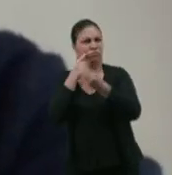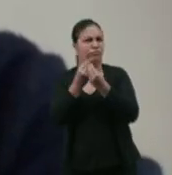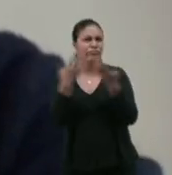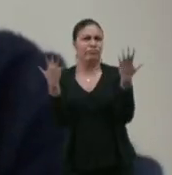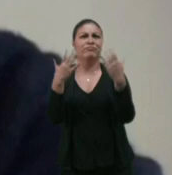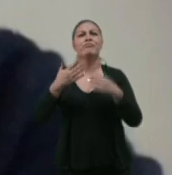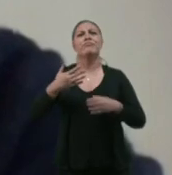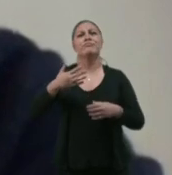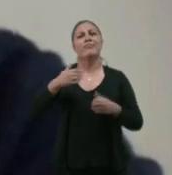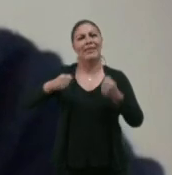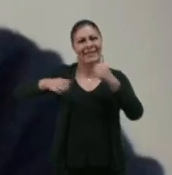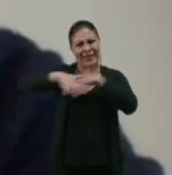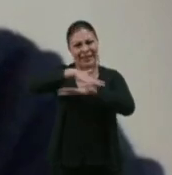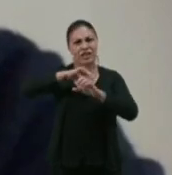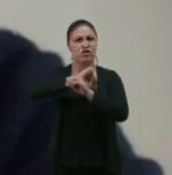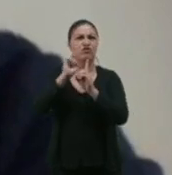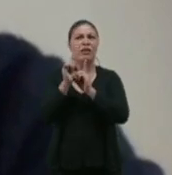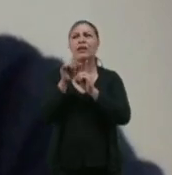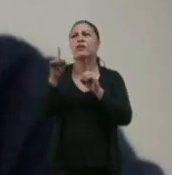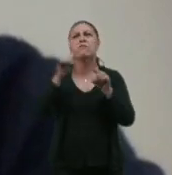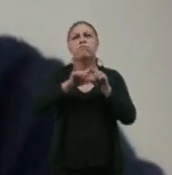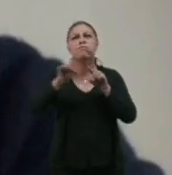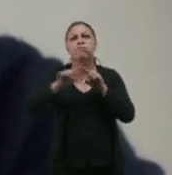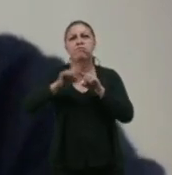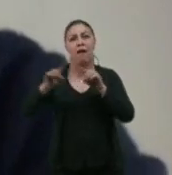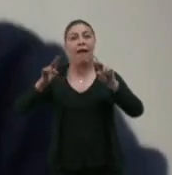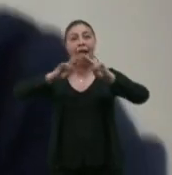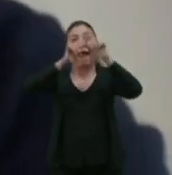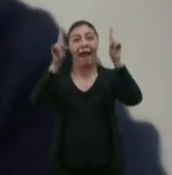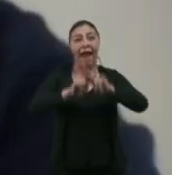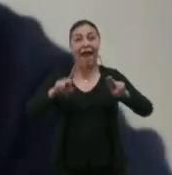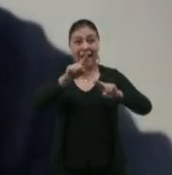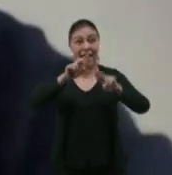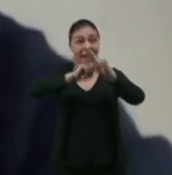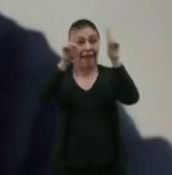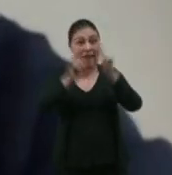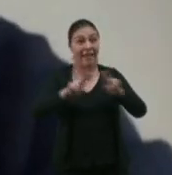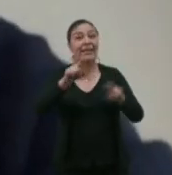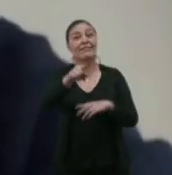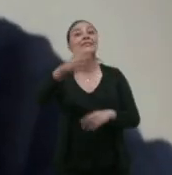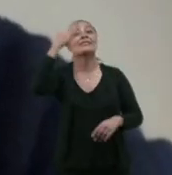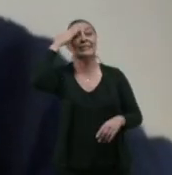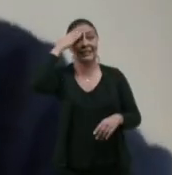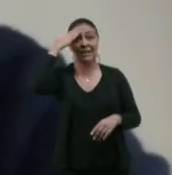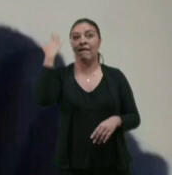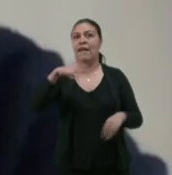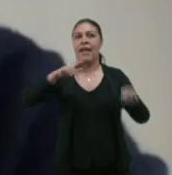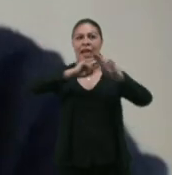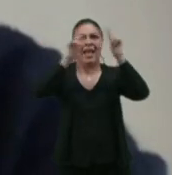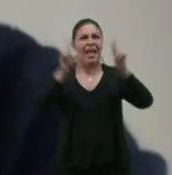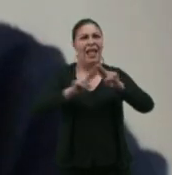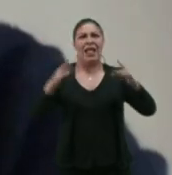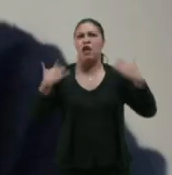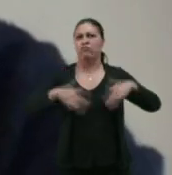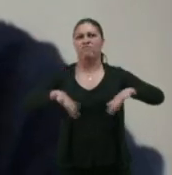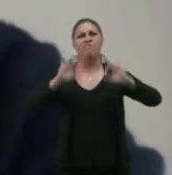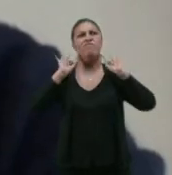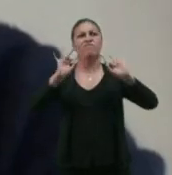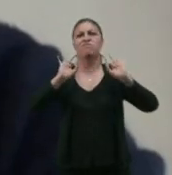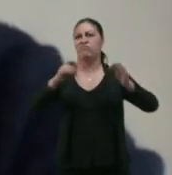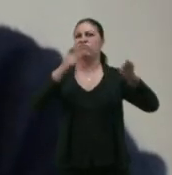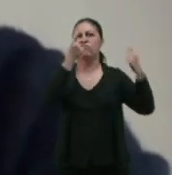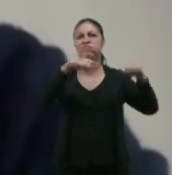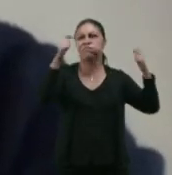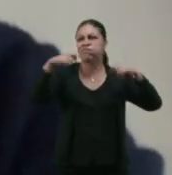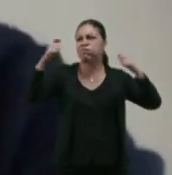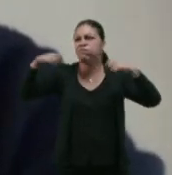también consiguen lo mismo, ¿no? En Internet, si querés, como plataforma, permite una distribución muy eficiente. Entonces nosotros lo que